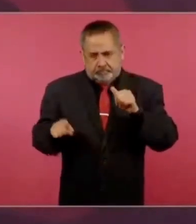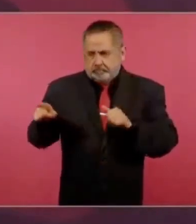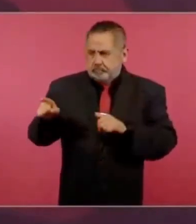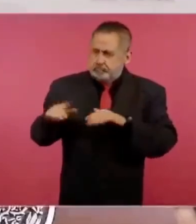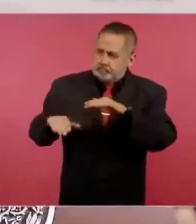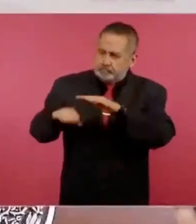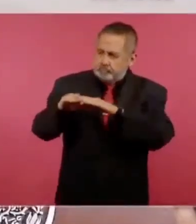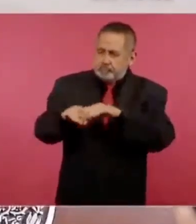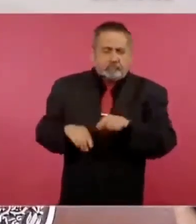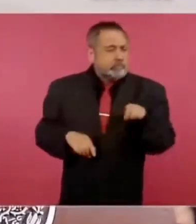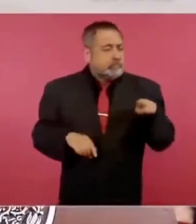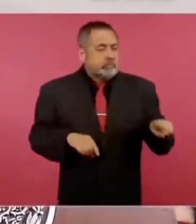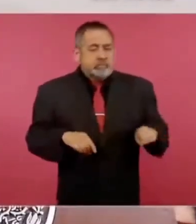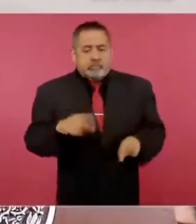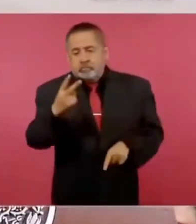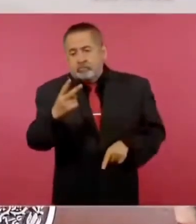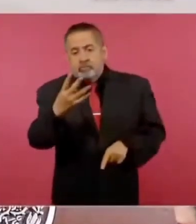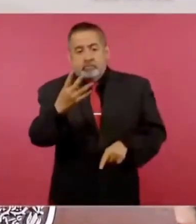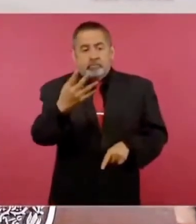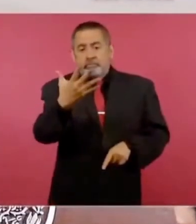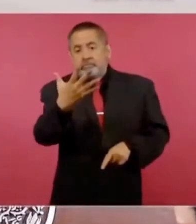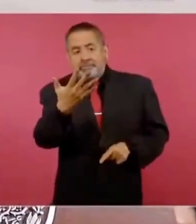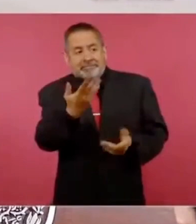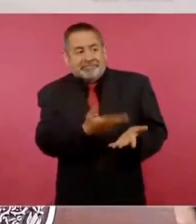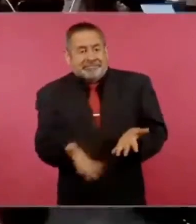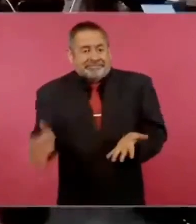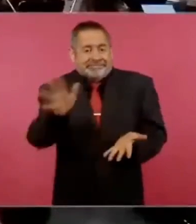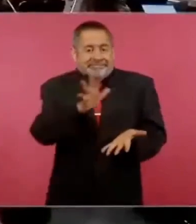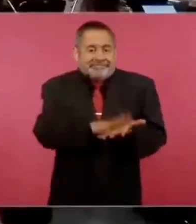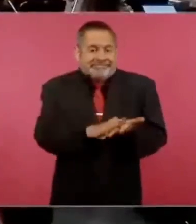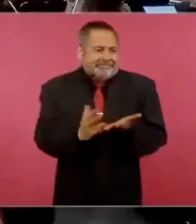Y ellos ganan 4 o 5 veces más